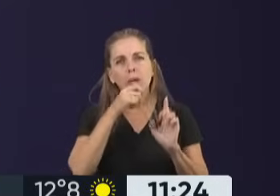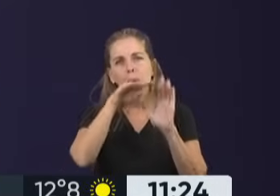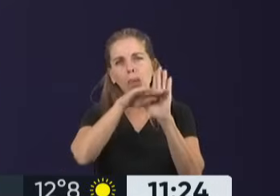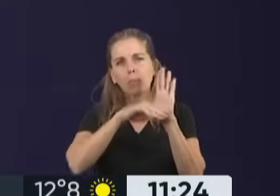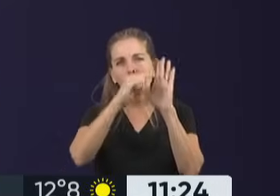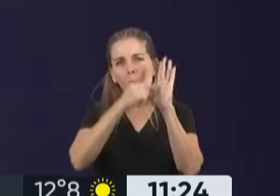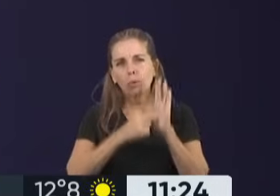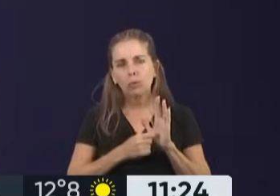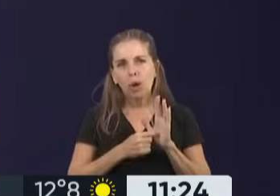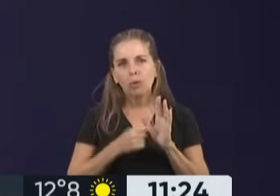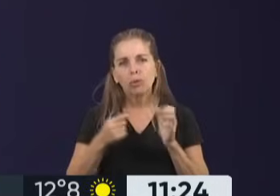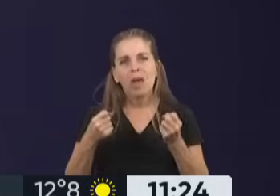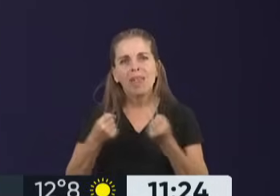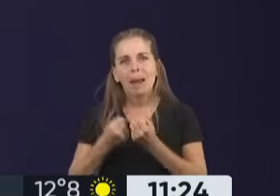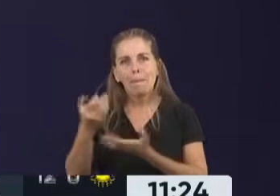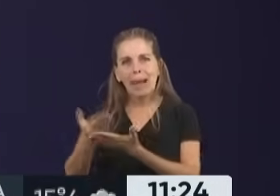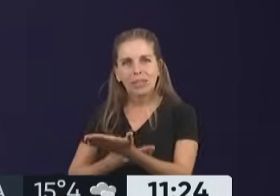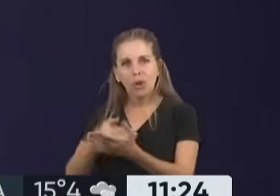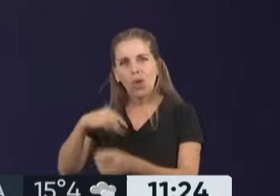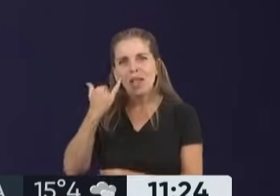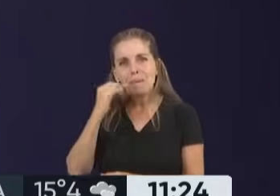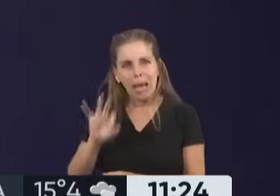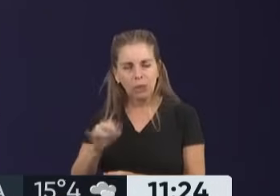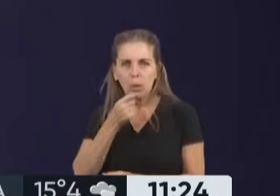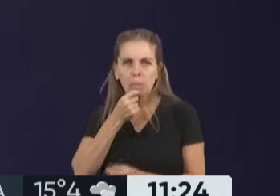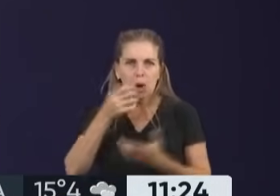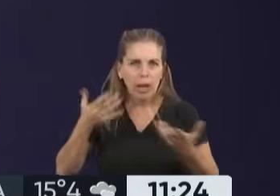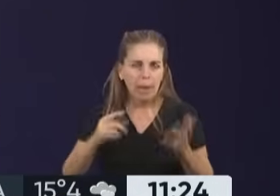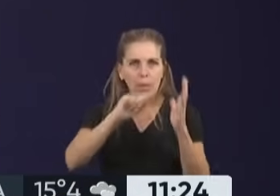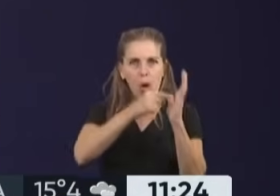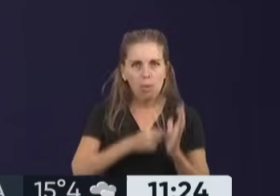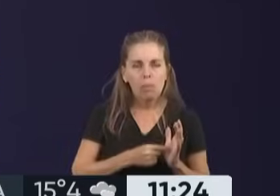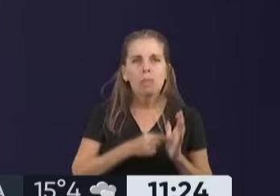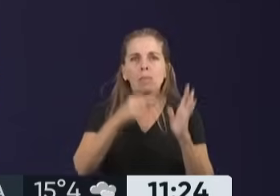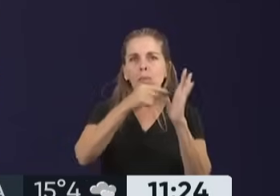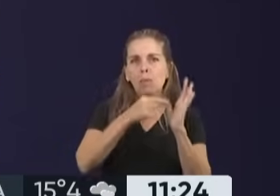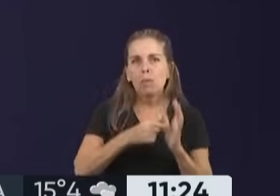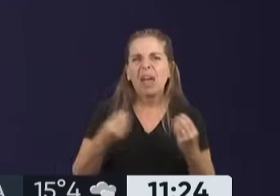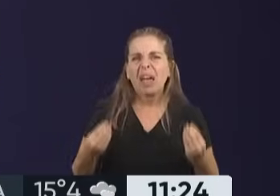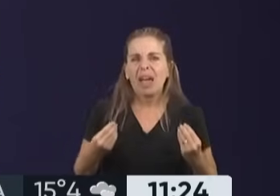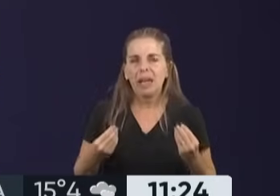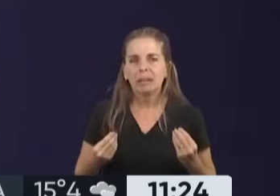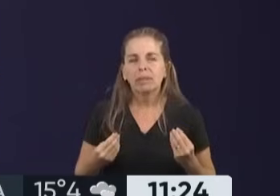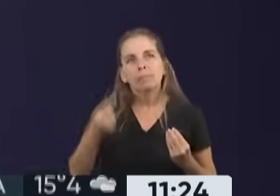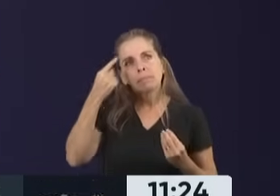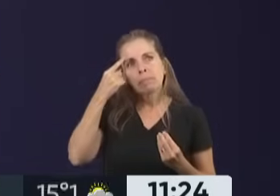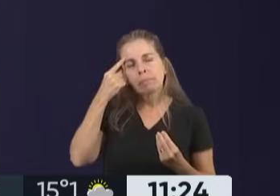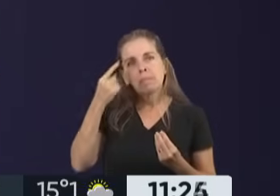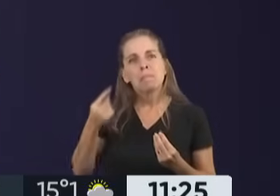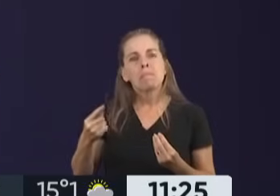mente ahora, que están en el Pacto de Mayo, por ejemplo, la defensa de oponer a la propiedad privada en